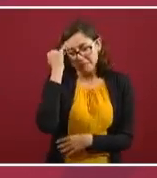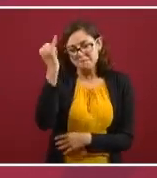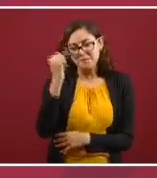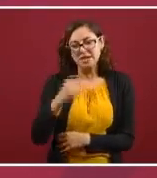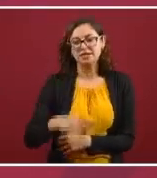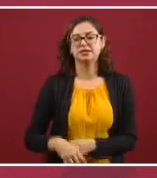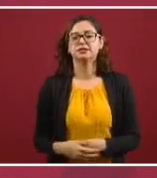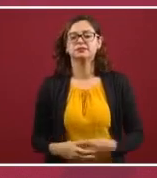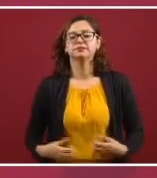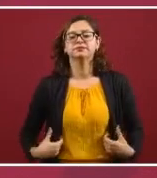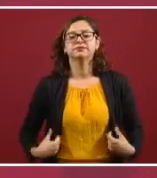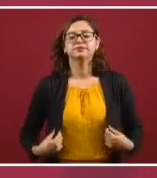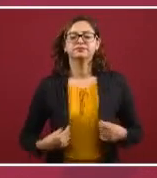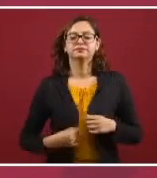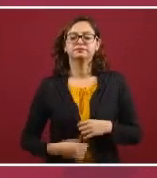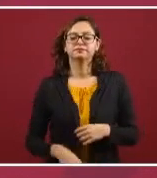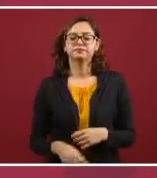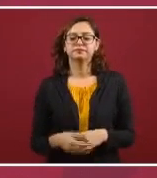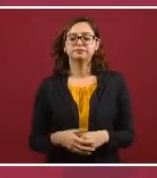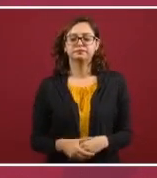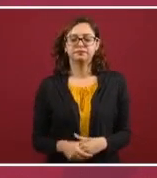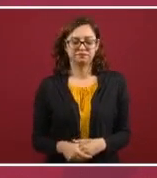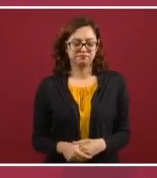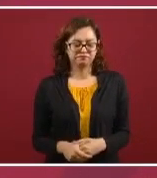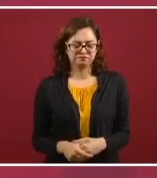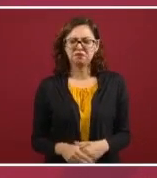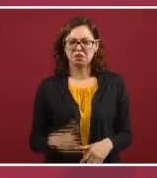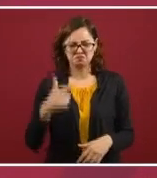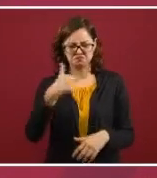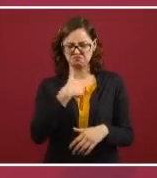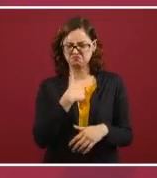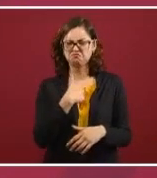si se continúa con el operativo